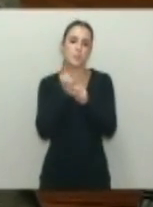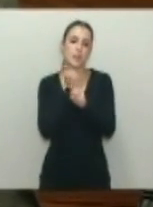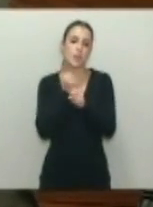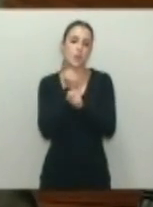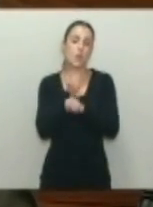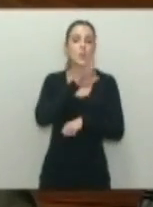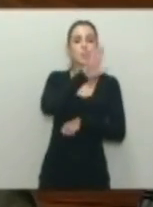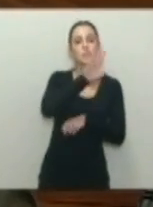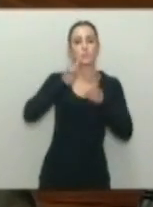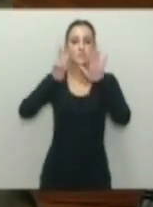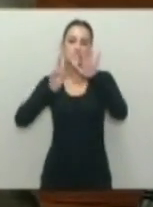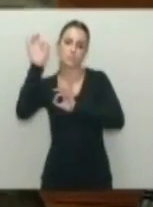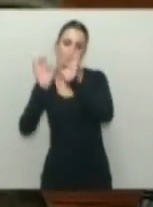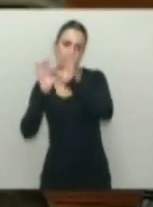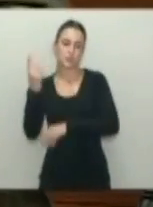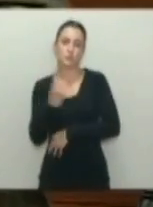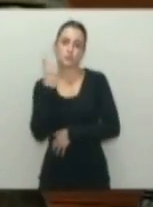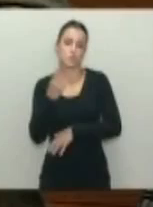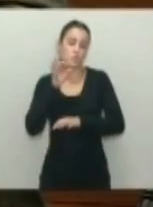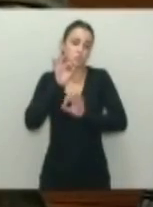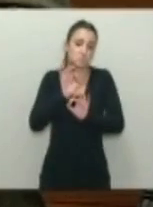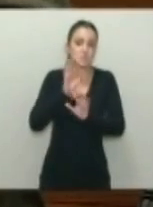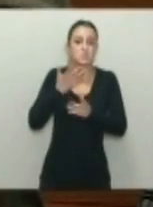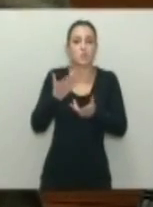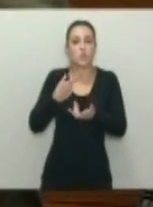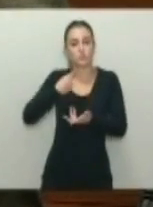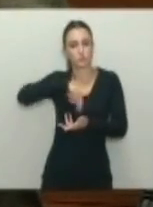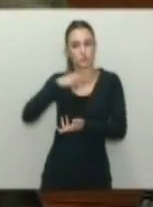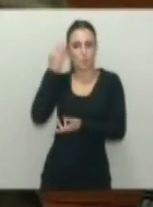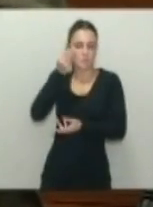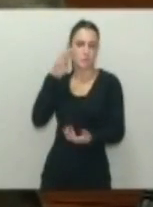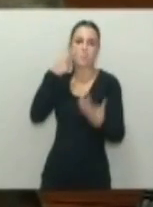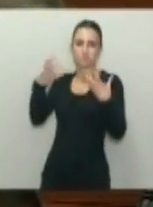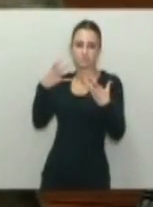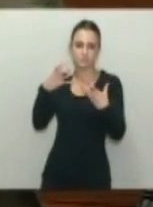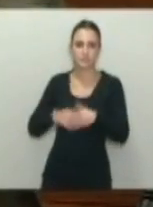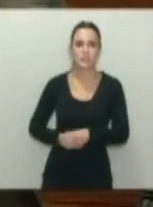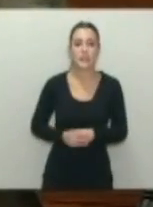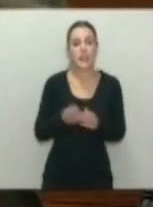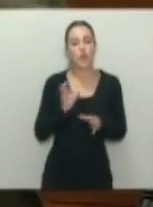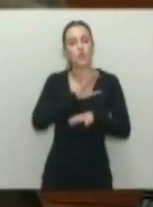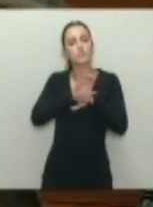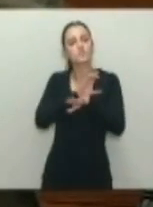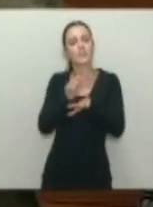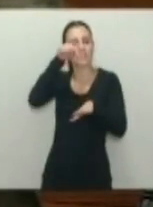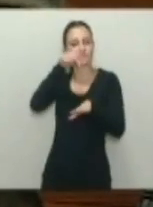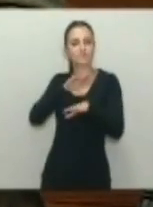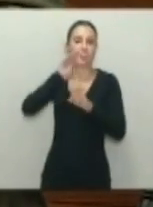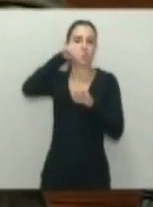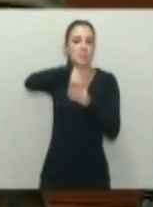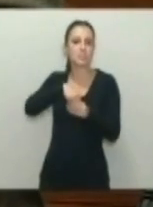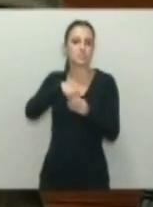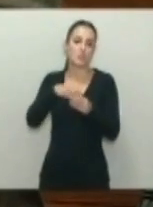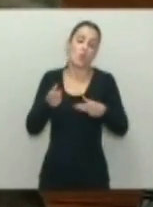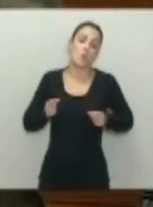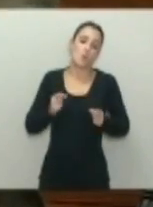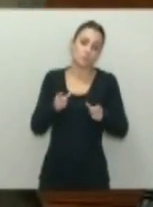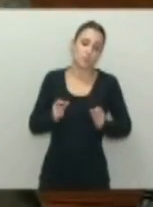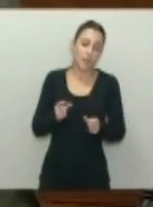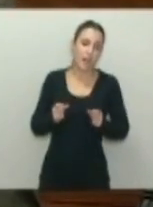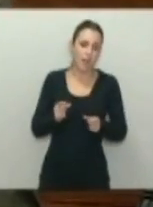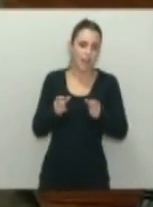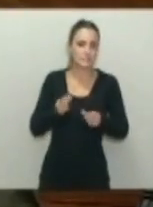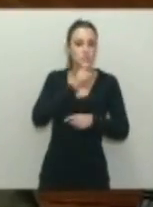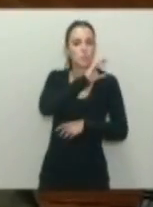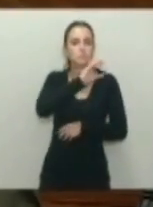al 57%, y este nos parece que es el caso más llamativo. Y dentro de esa consejería nos gustaría hablar de partidas de gasto,